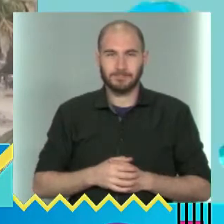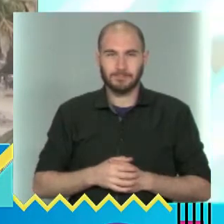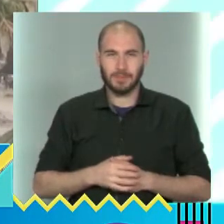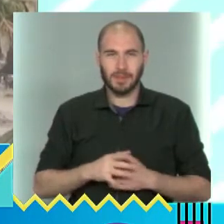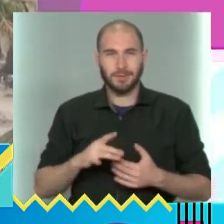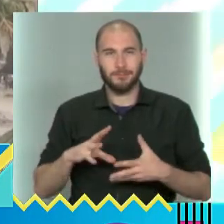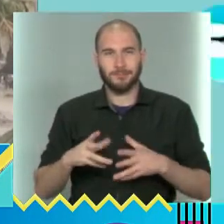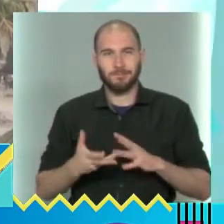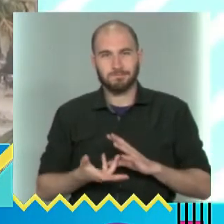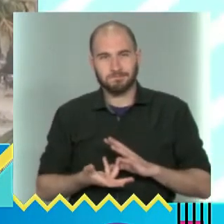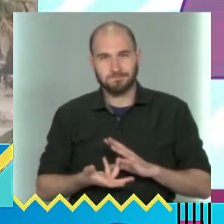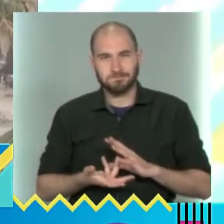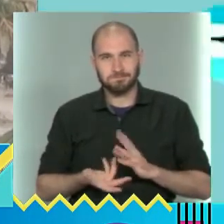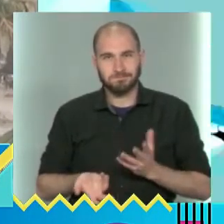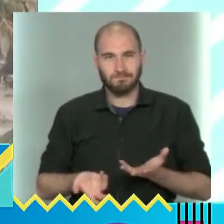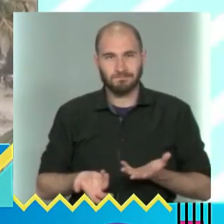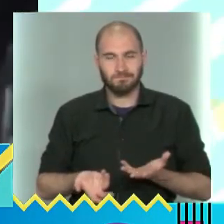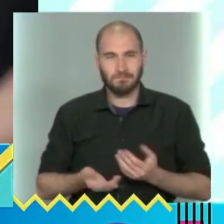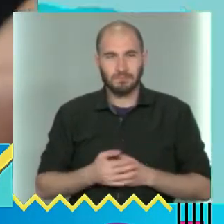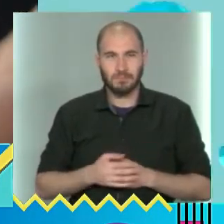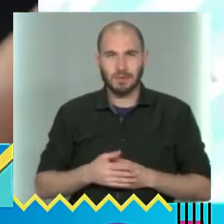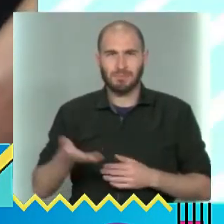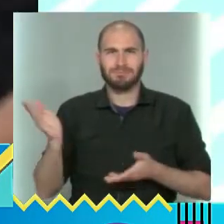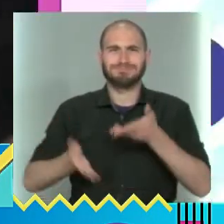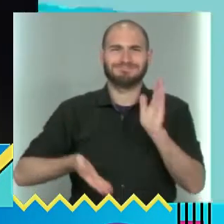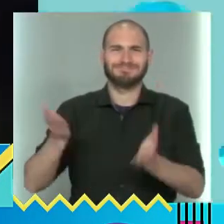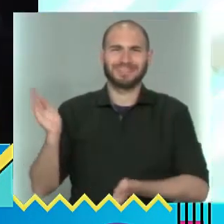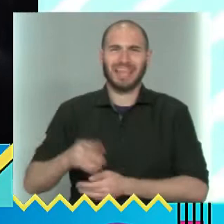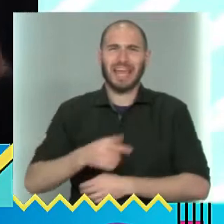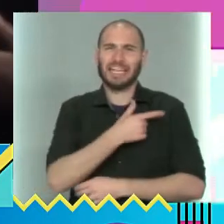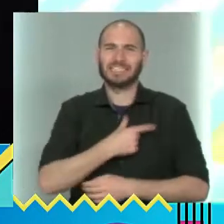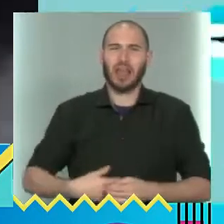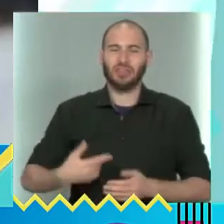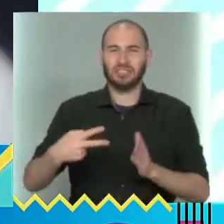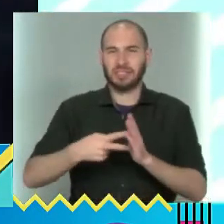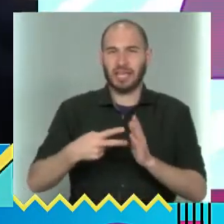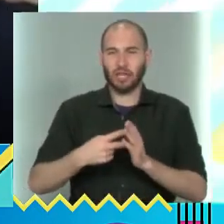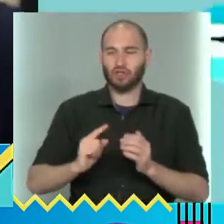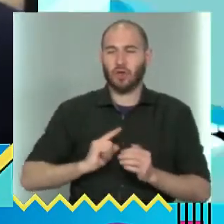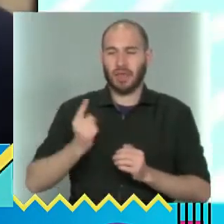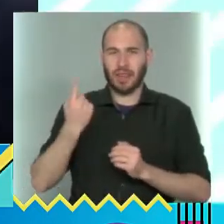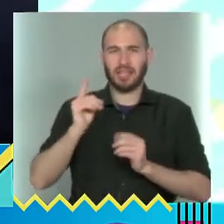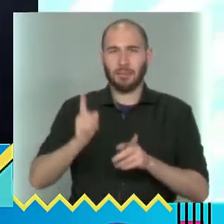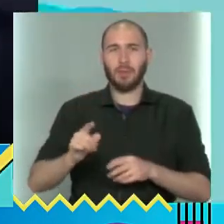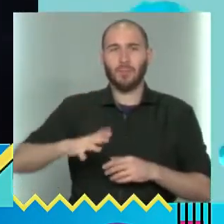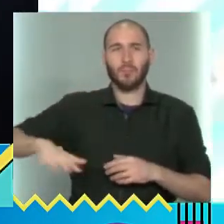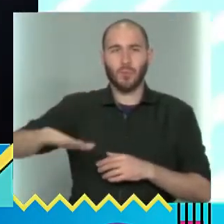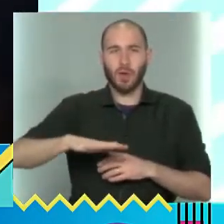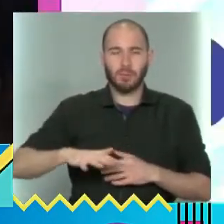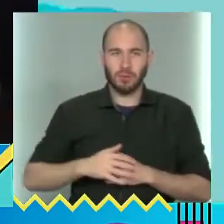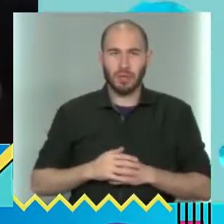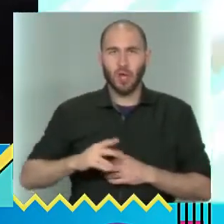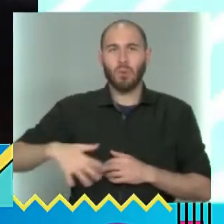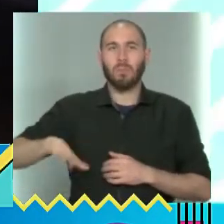de algún modo, diría, maltratar al Estado sirio, a su soberanía y a su pueblo. El